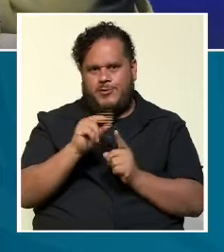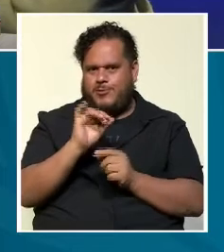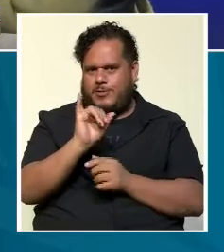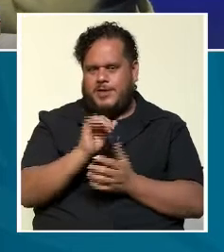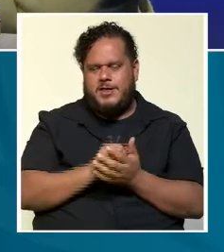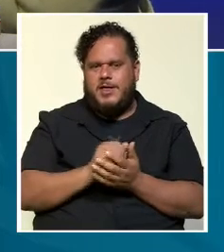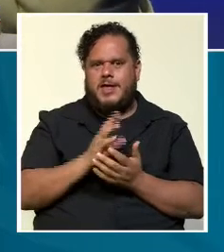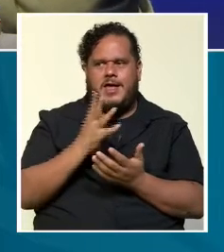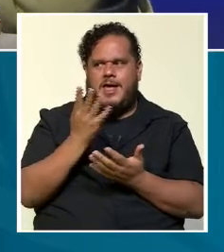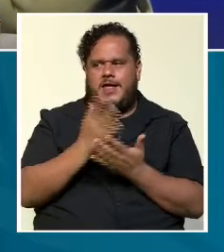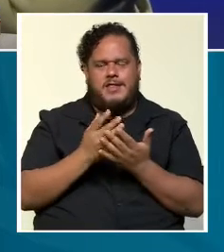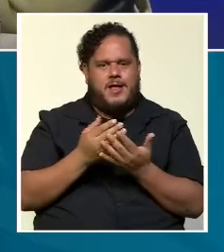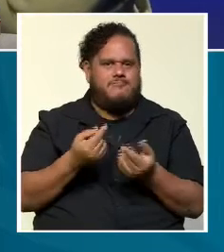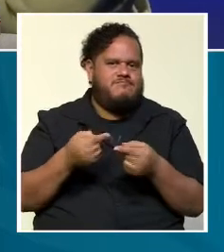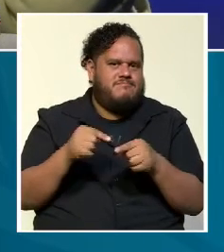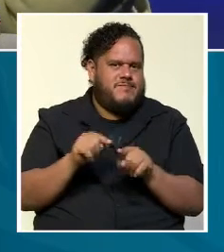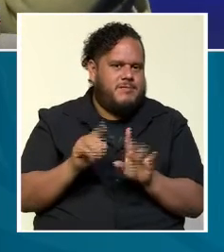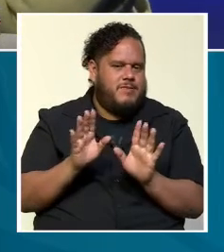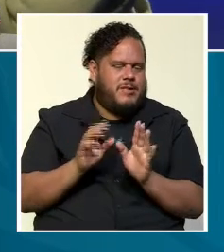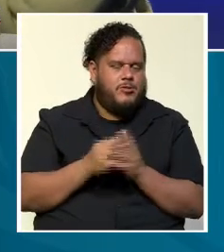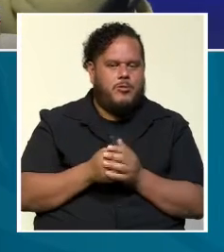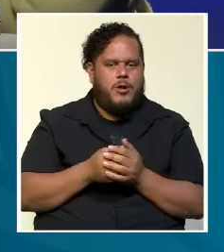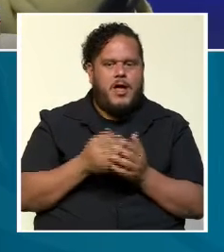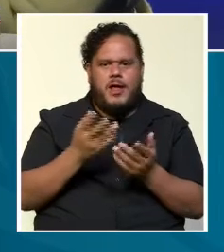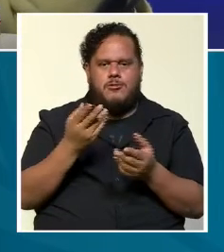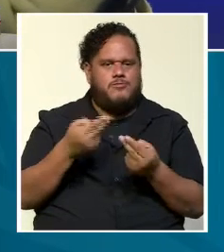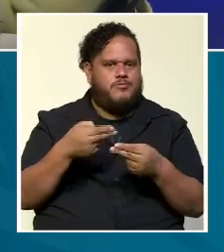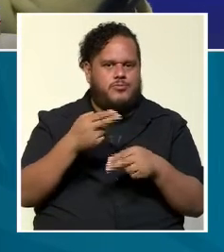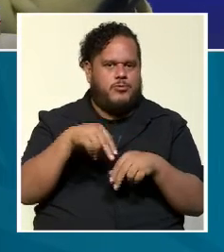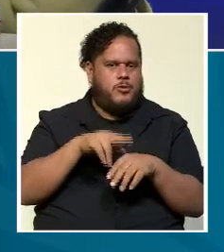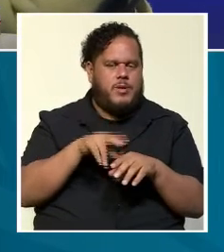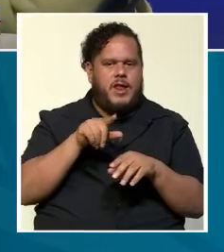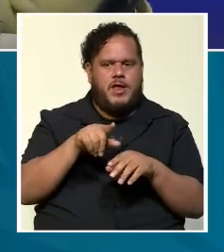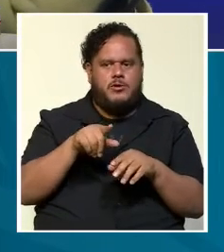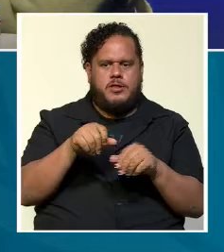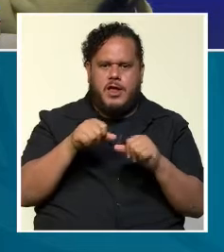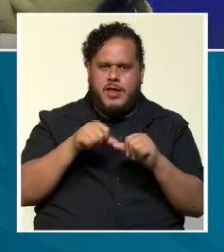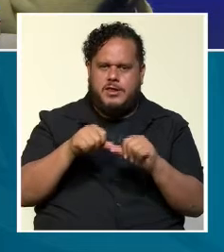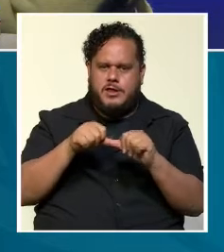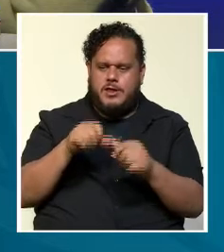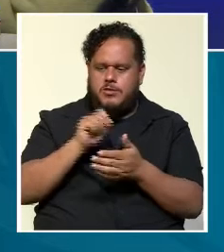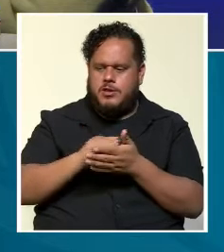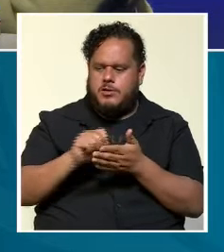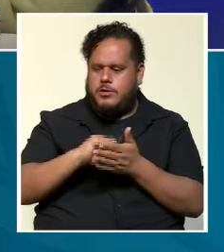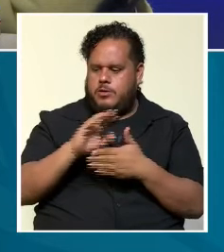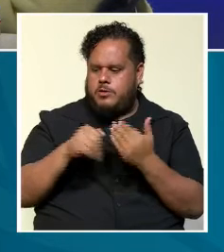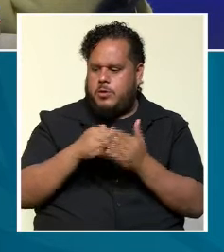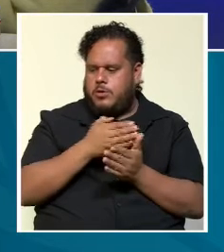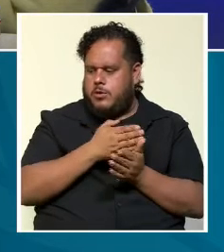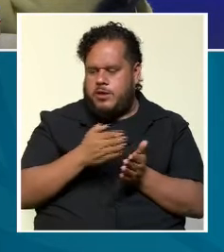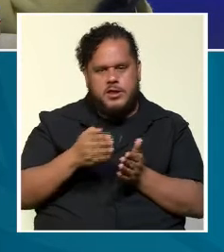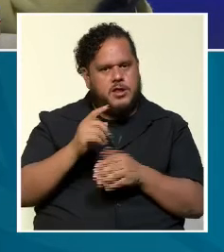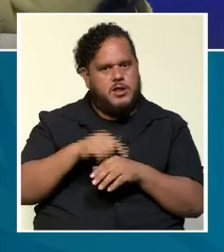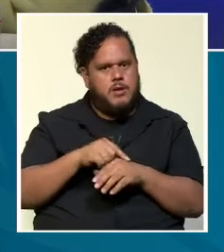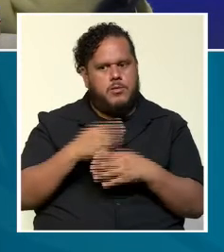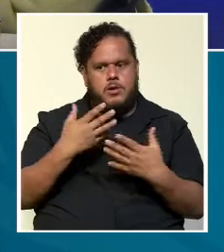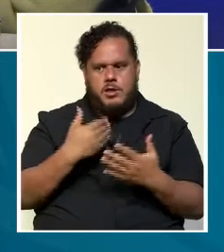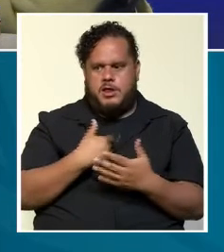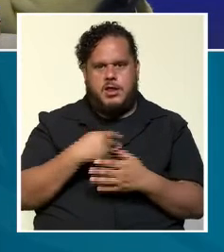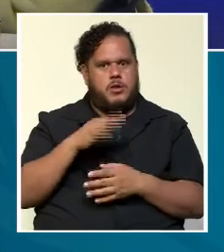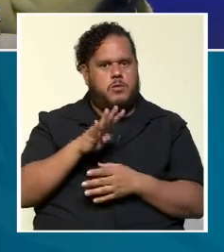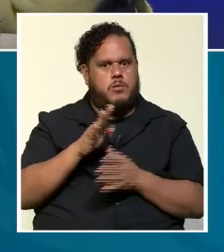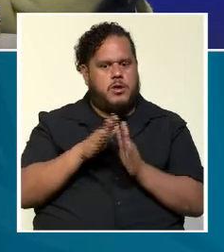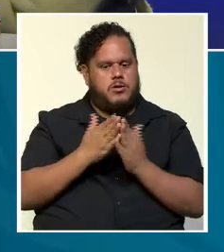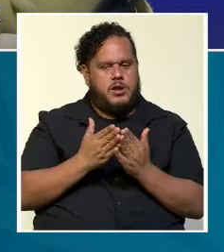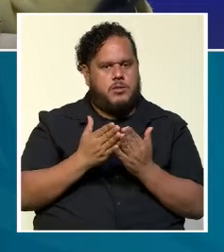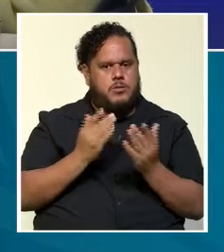una coincidencia total de que ellos han seguido escribiendo todo este tiempo y que han tenido 4 obras listas ahora